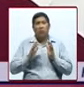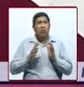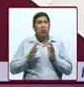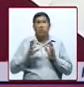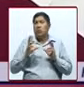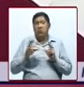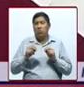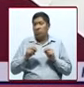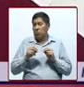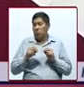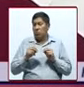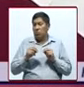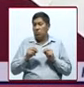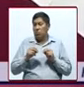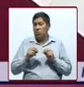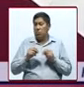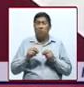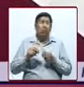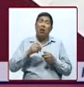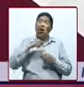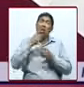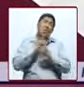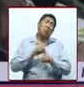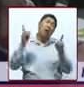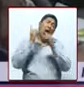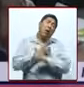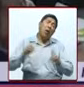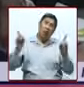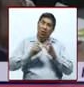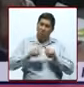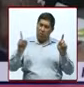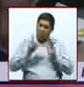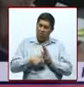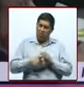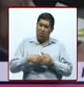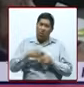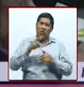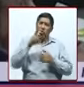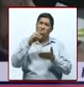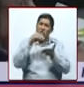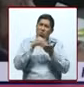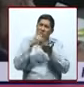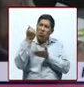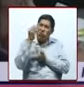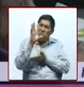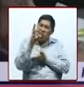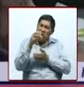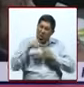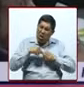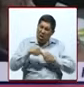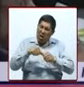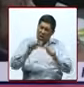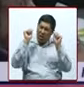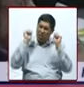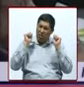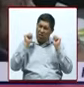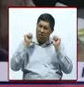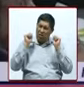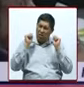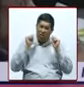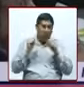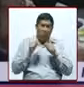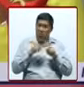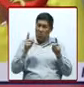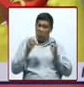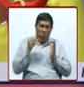se llena la boca con la palabra democracia, pero después está justamente buscando hacer lo contrario para